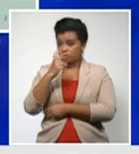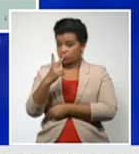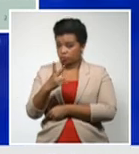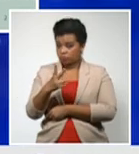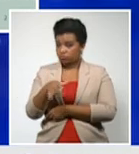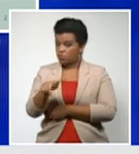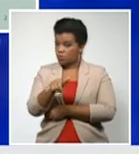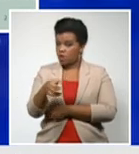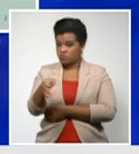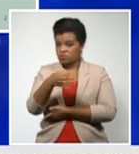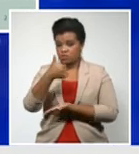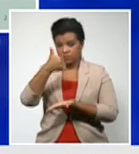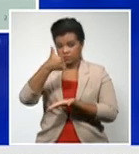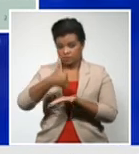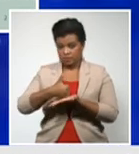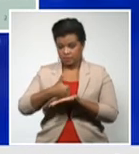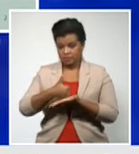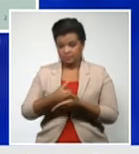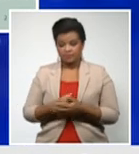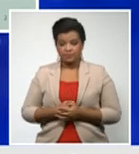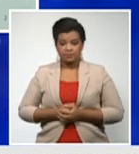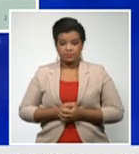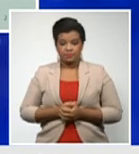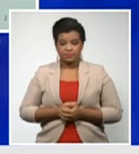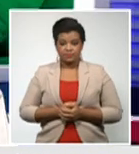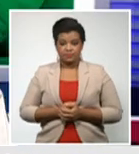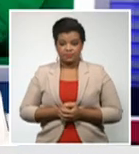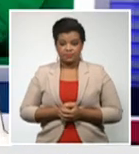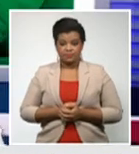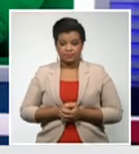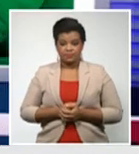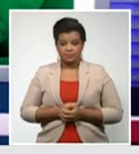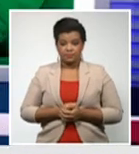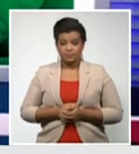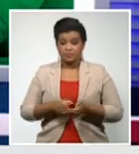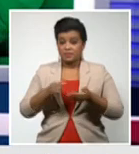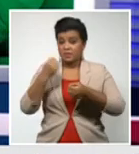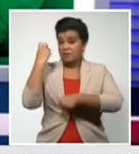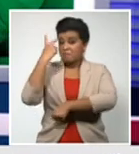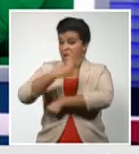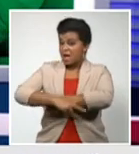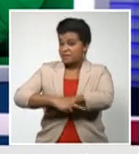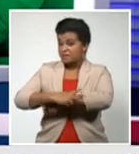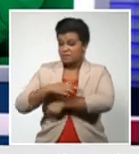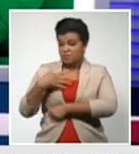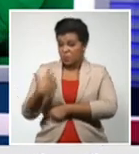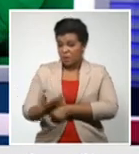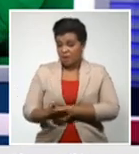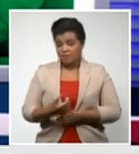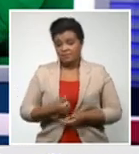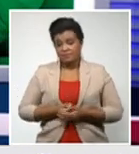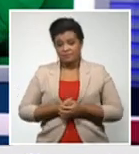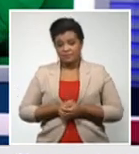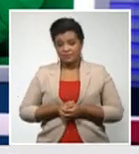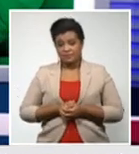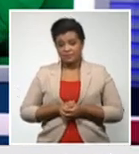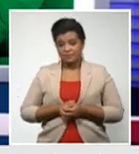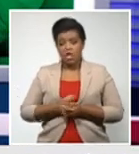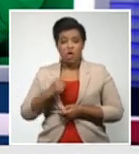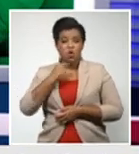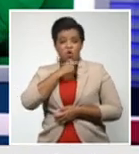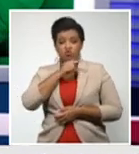del municipio de Holguín. Por países de procedencia, de Rusia